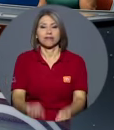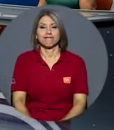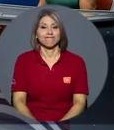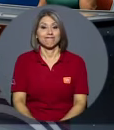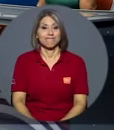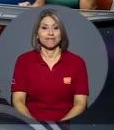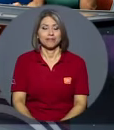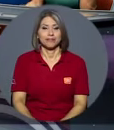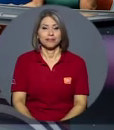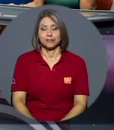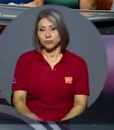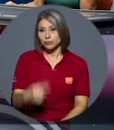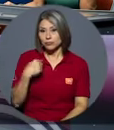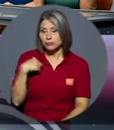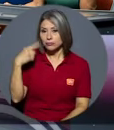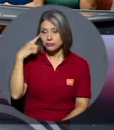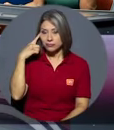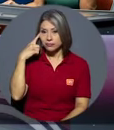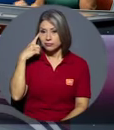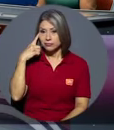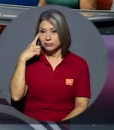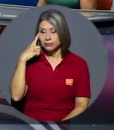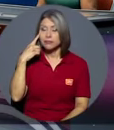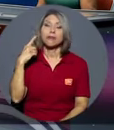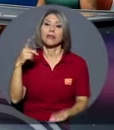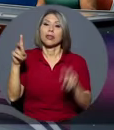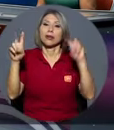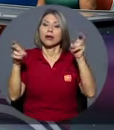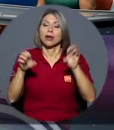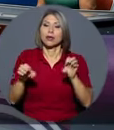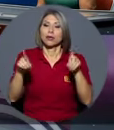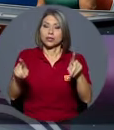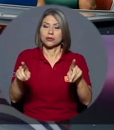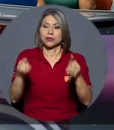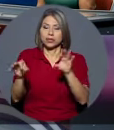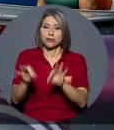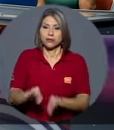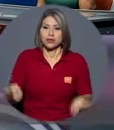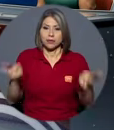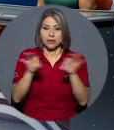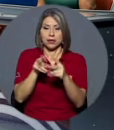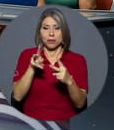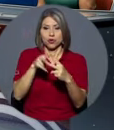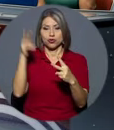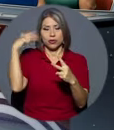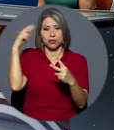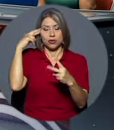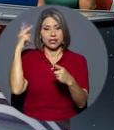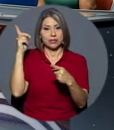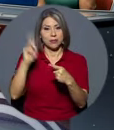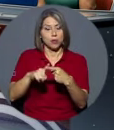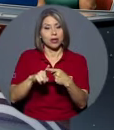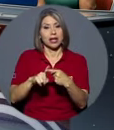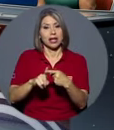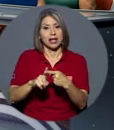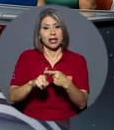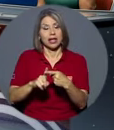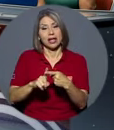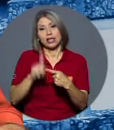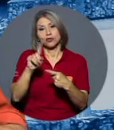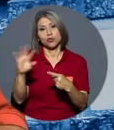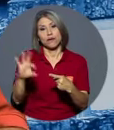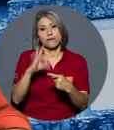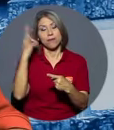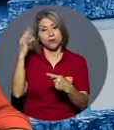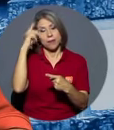Sí, pienso, digamos, que el aspecto de la educación es fundamental por dos razones, porque es un